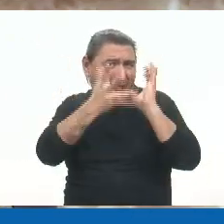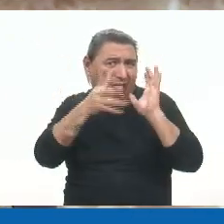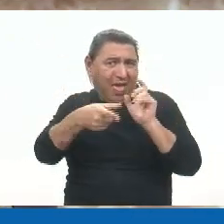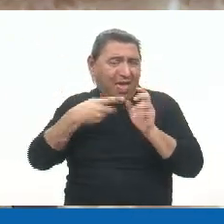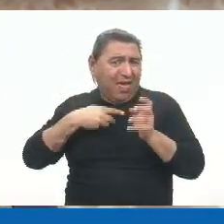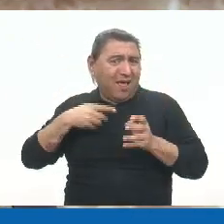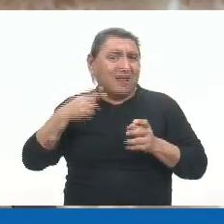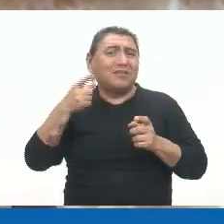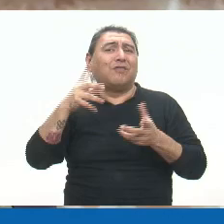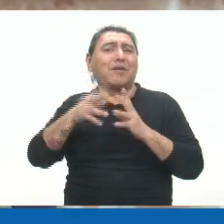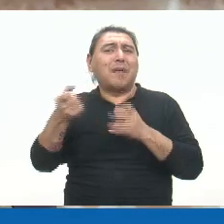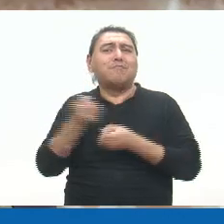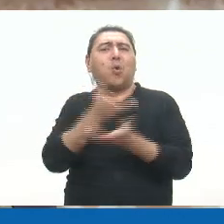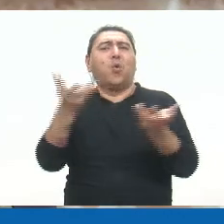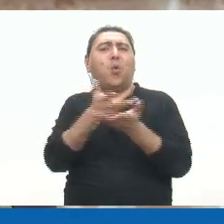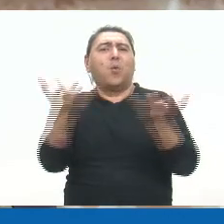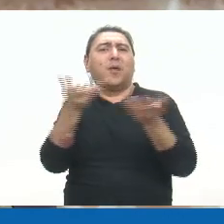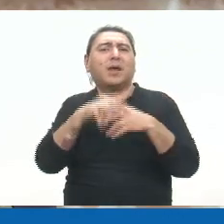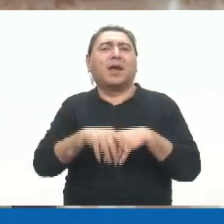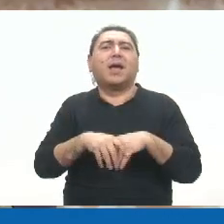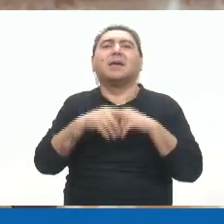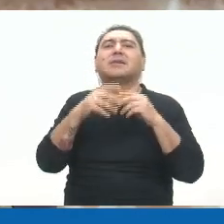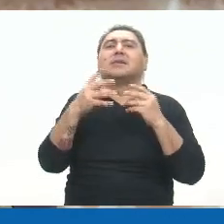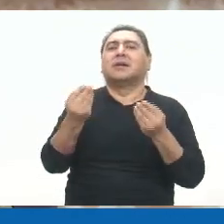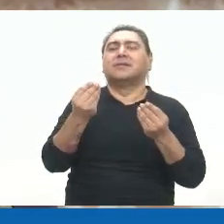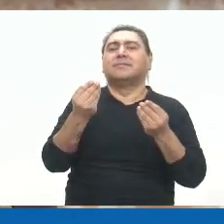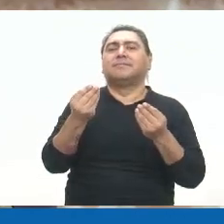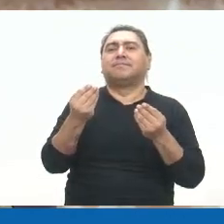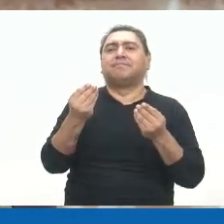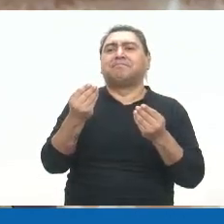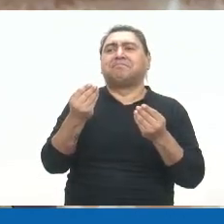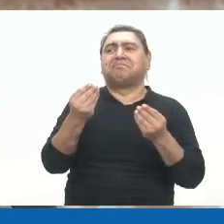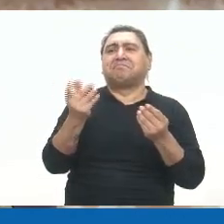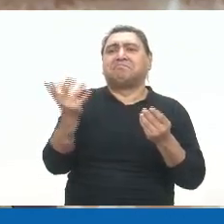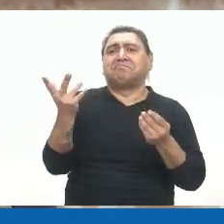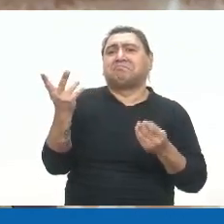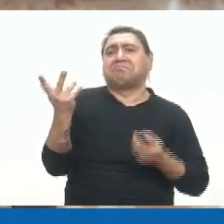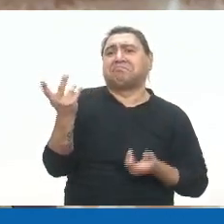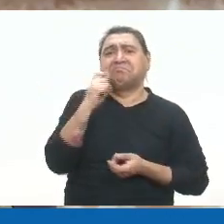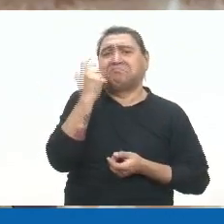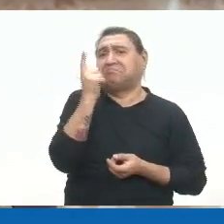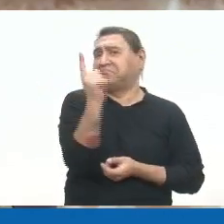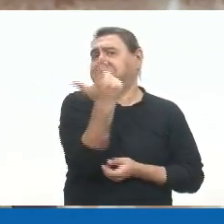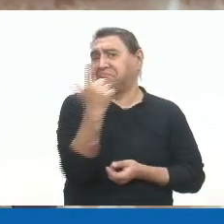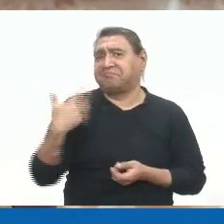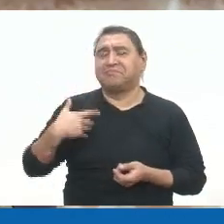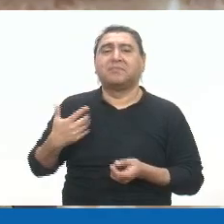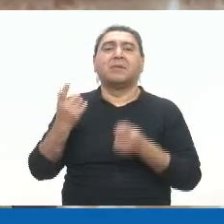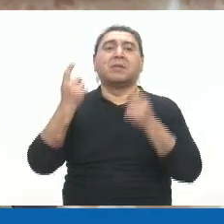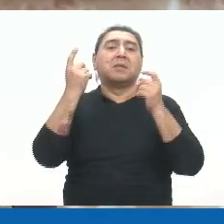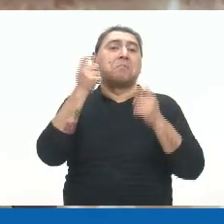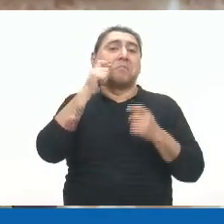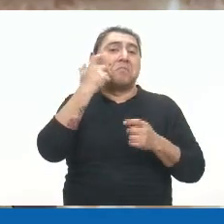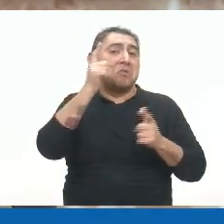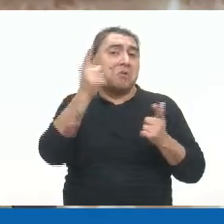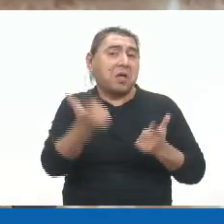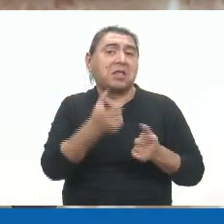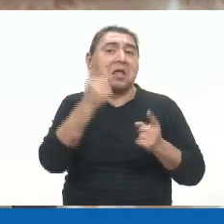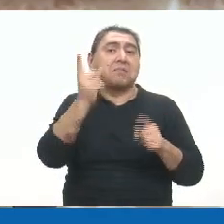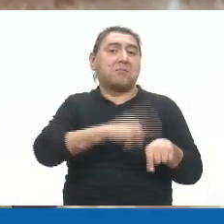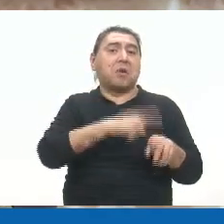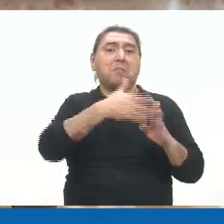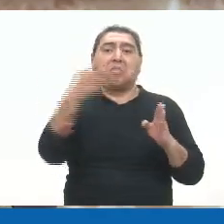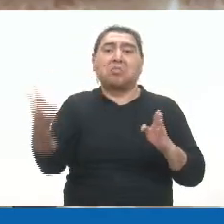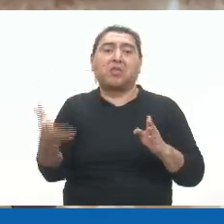esto públicamente sin ningún tipo de vergüenza porque sin ningún tipo de vergüenza desde el primer momento